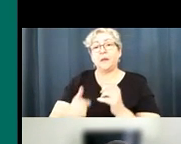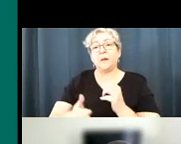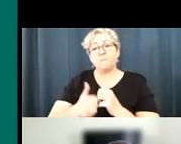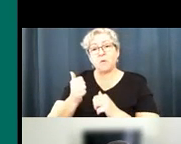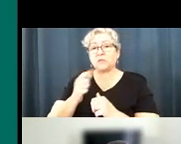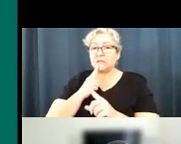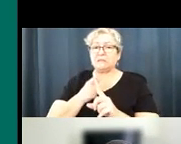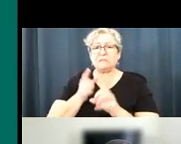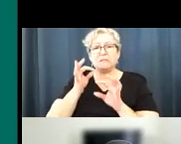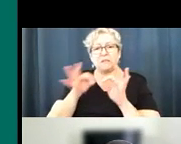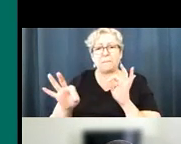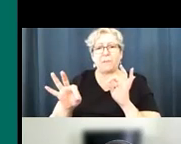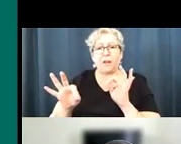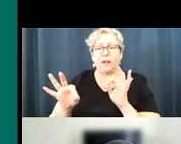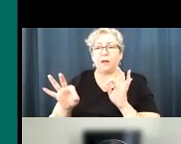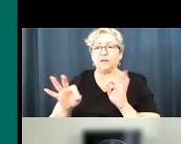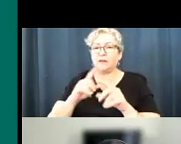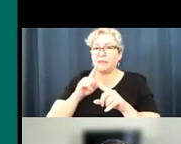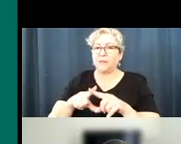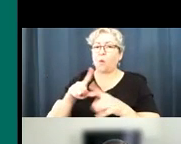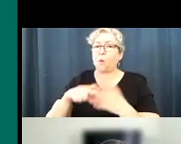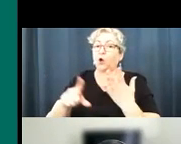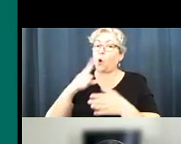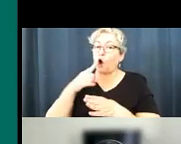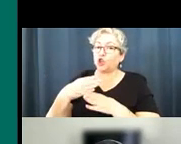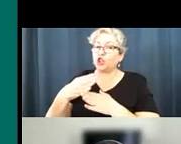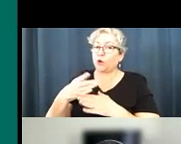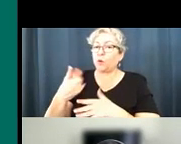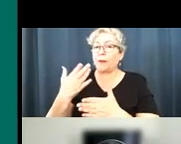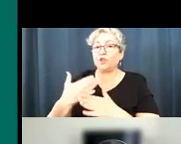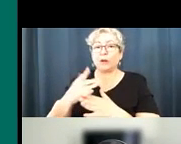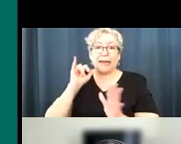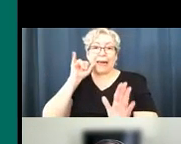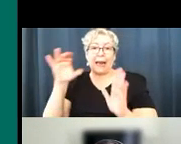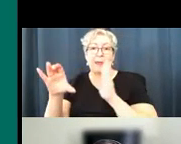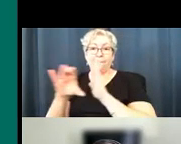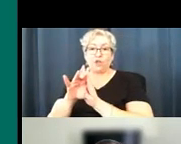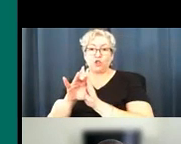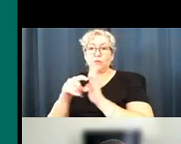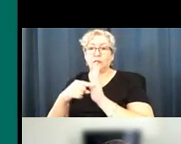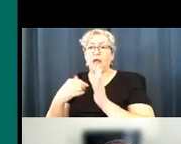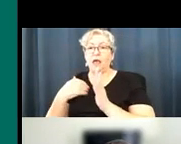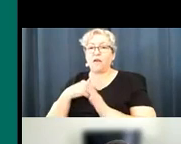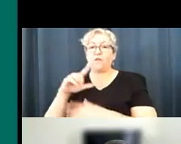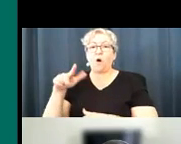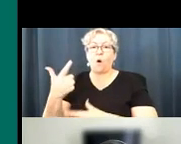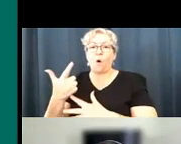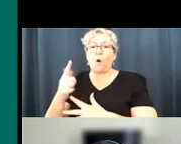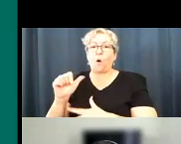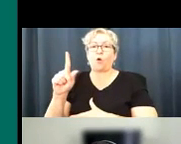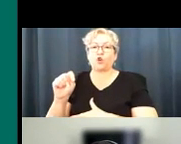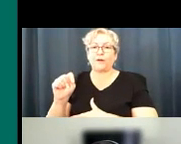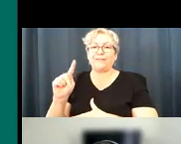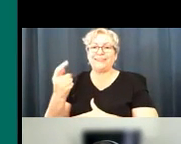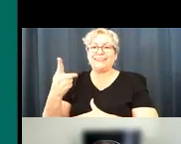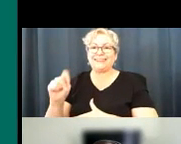mayormente, social media es bastante sencillo. Dependiendo de lo que usted está compartiendo, usted puede estar compartiendo imágenes y las imágenes